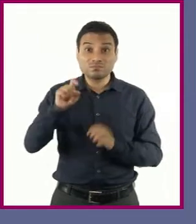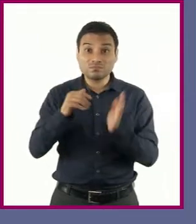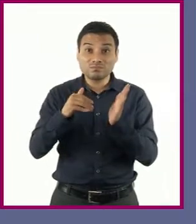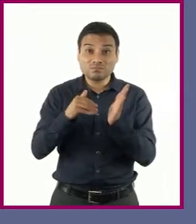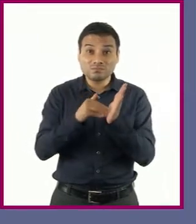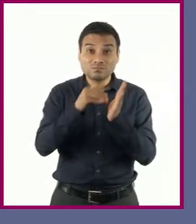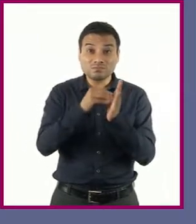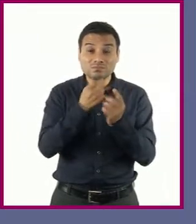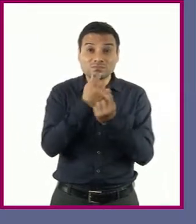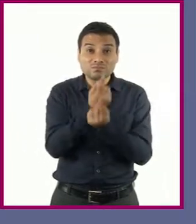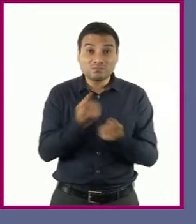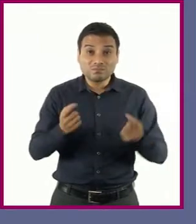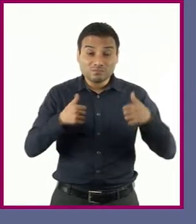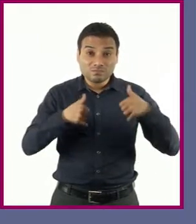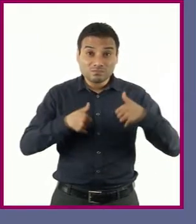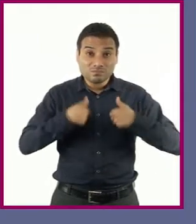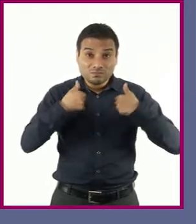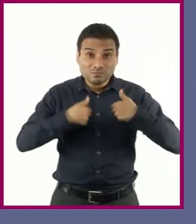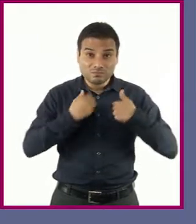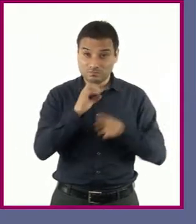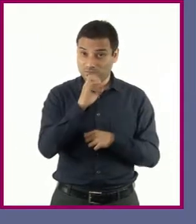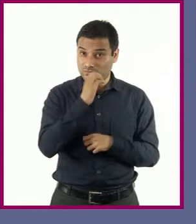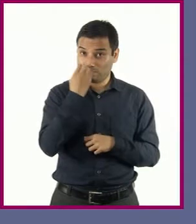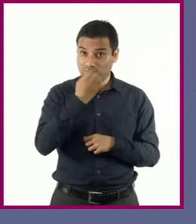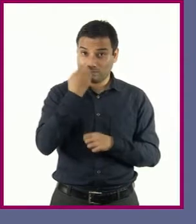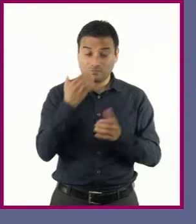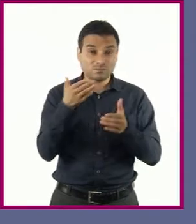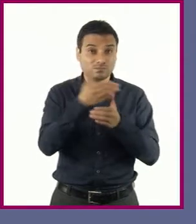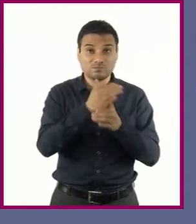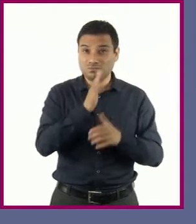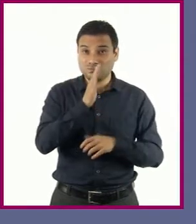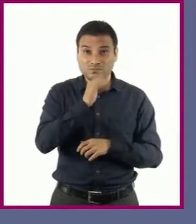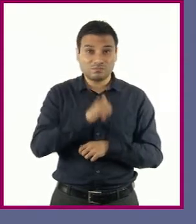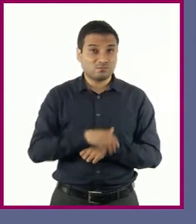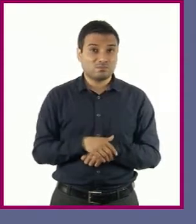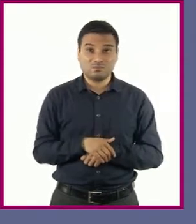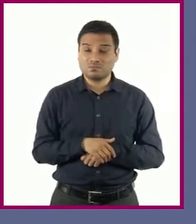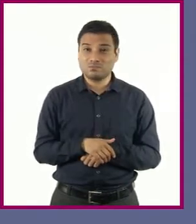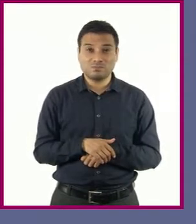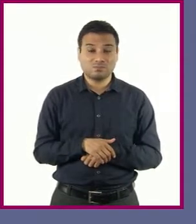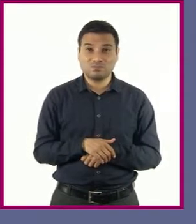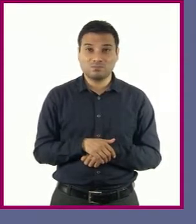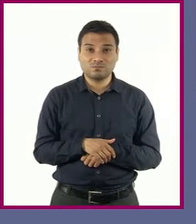y adolescentes no tienen la oportunidad de asistir a un centro educativo.